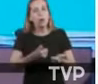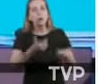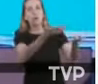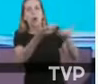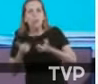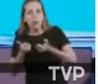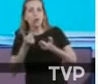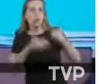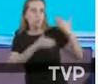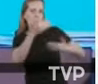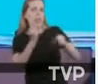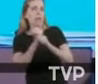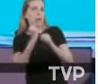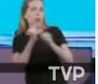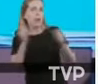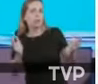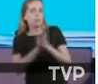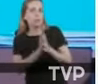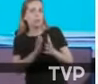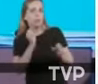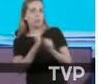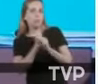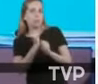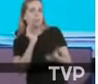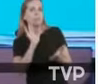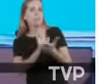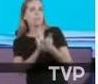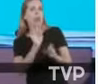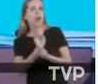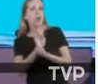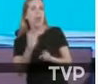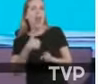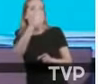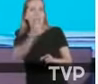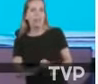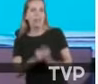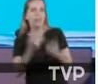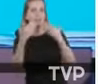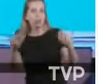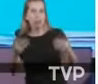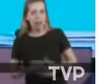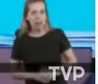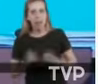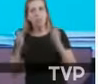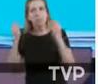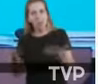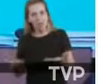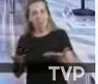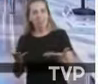y seguiremos trabajando con toda la fuerza para cuidar a nuestra querida República. Gracias. Muy bien, solo